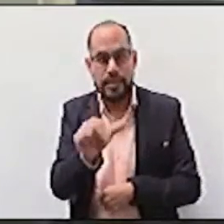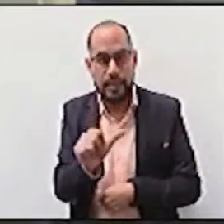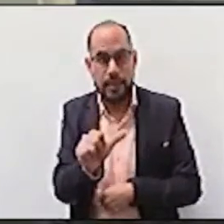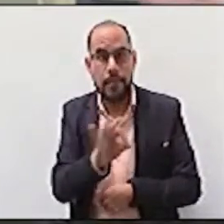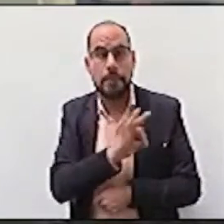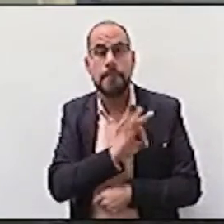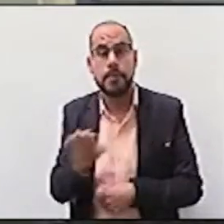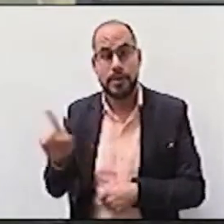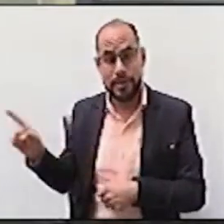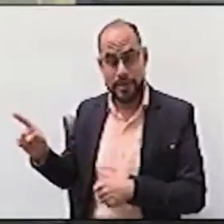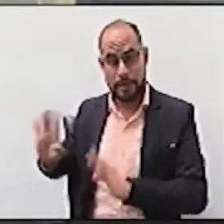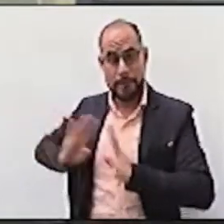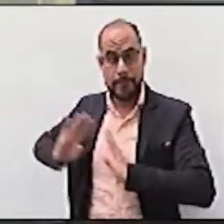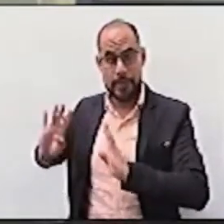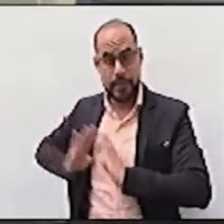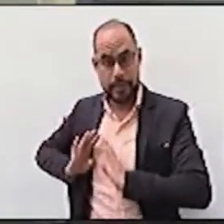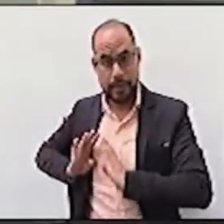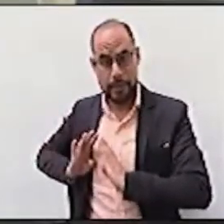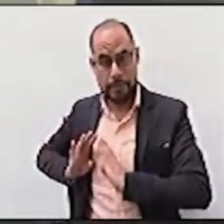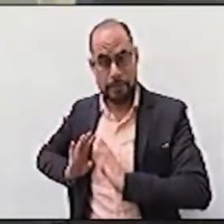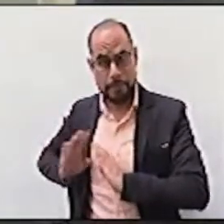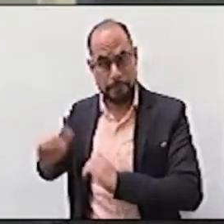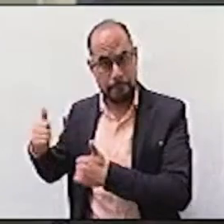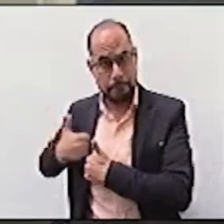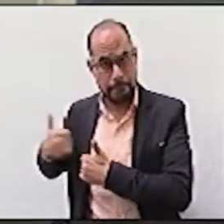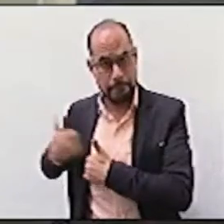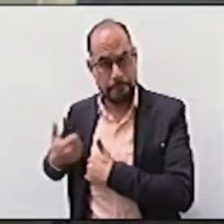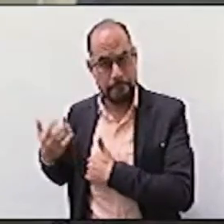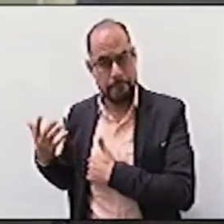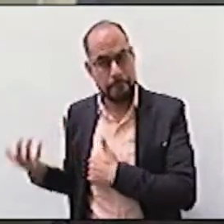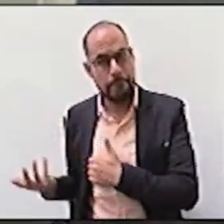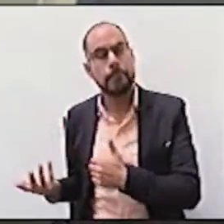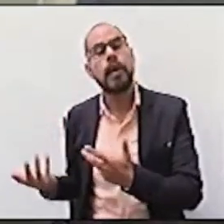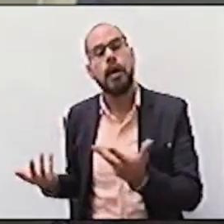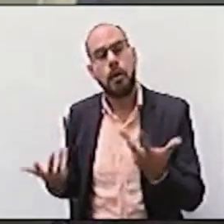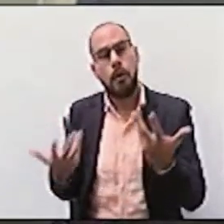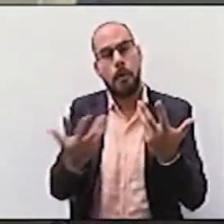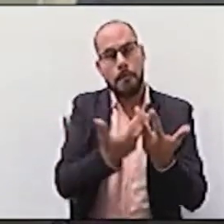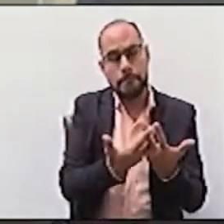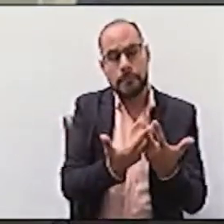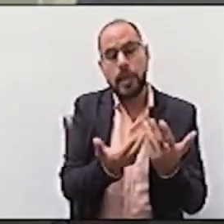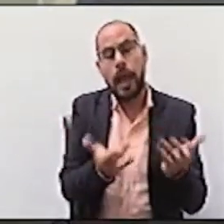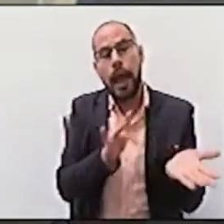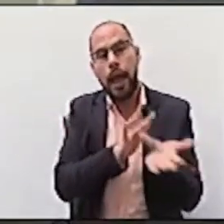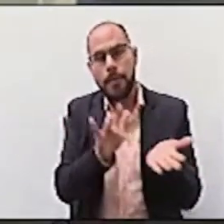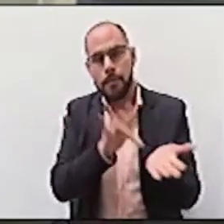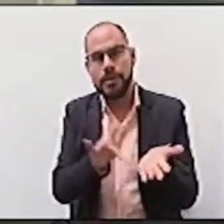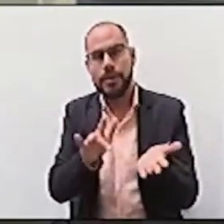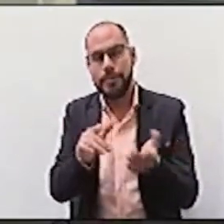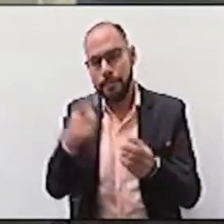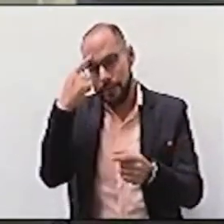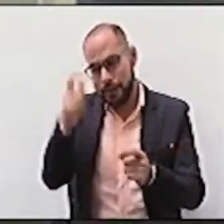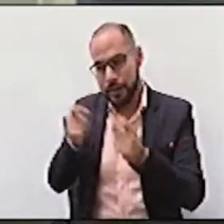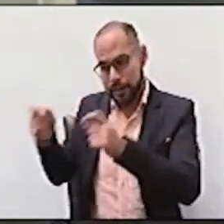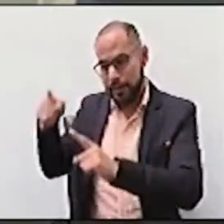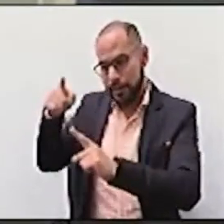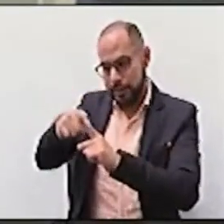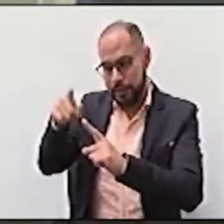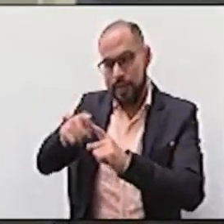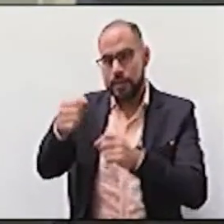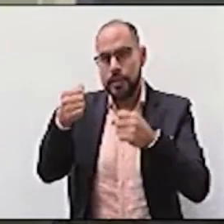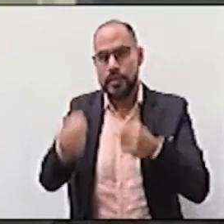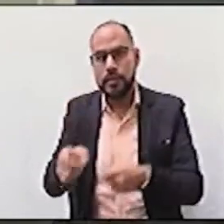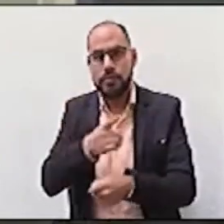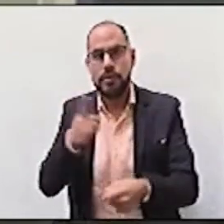puede la Fuerza Armada prestar sin ninguna restricción tareas o realizar tareas de seguridad pública